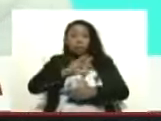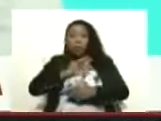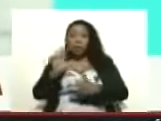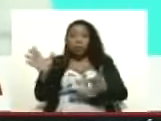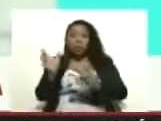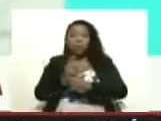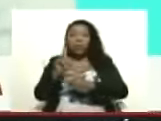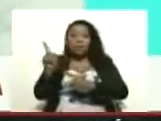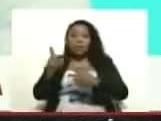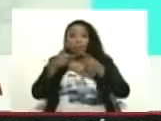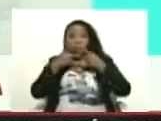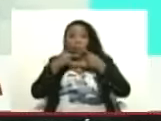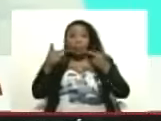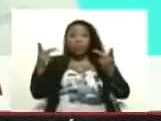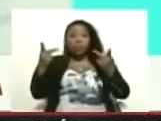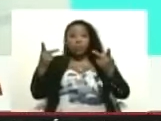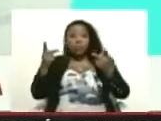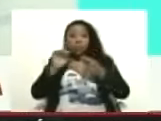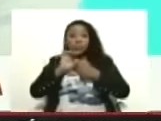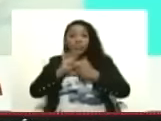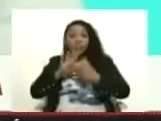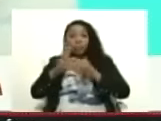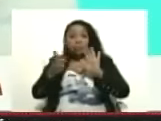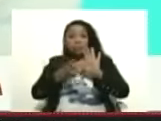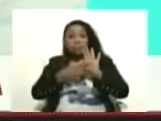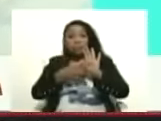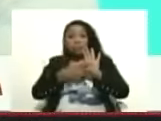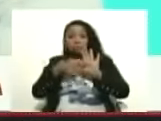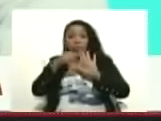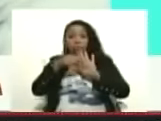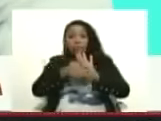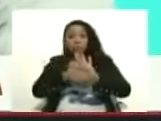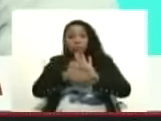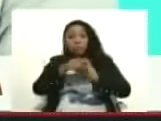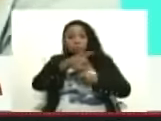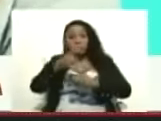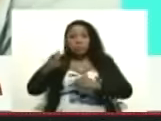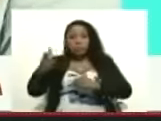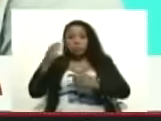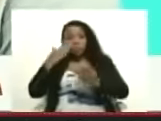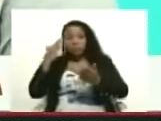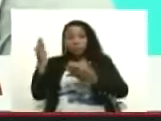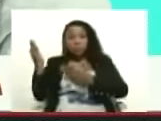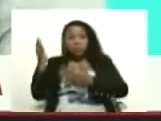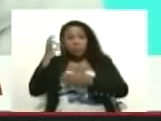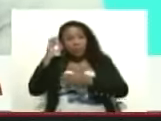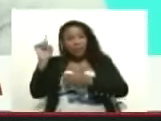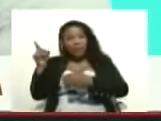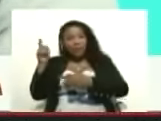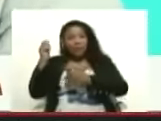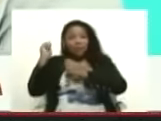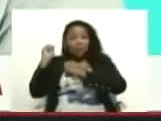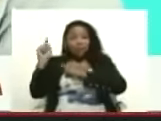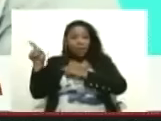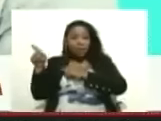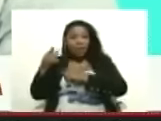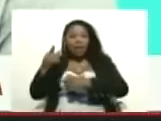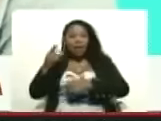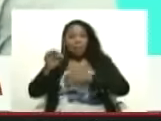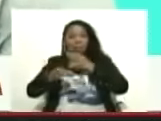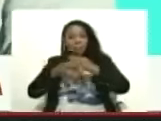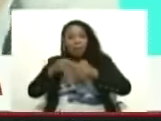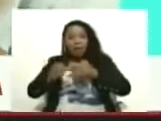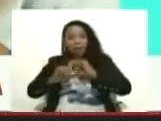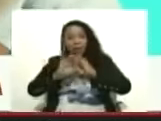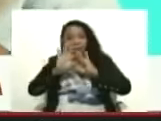esas redes se exprese la la realidad la profundidad del ser humano pero como Génesis le ha tocado esta tarea Yo quisiera que ella sea la